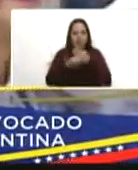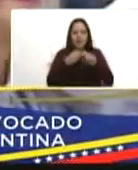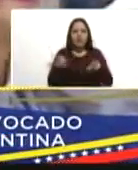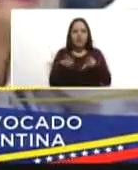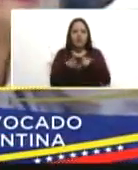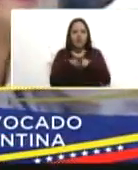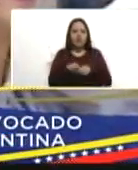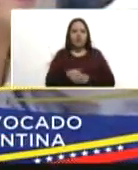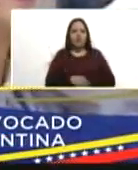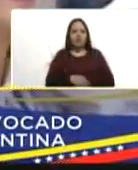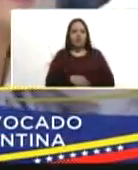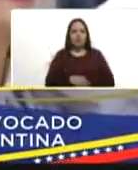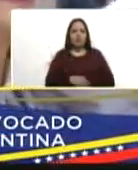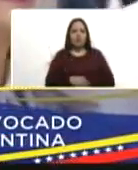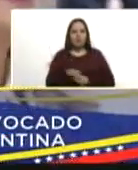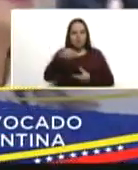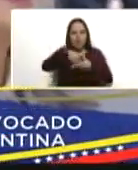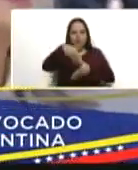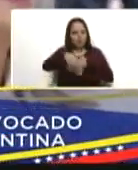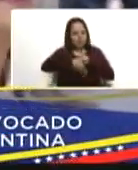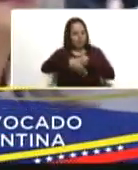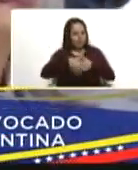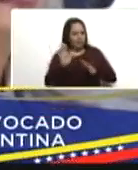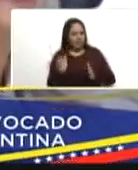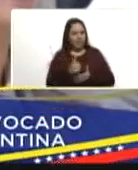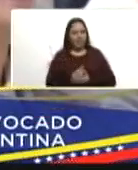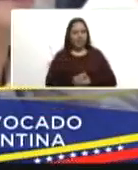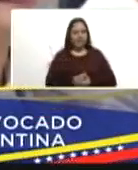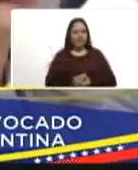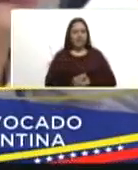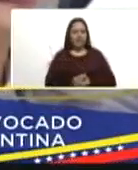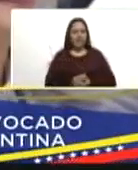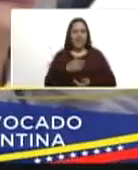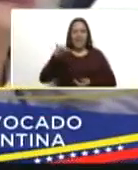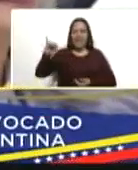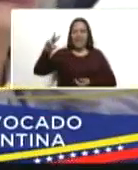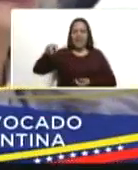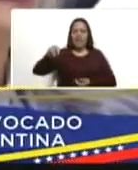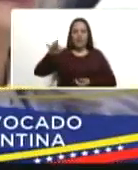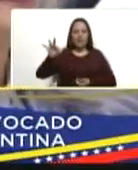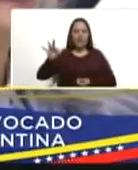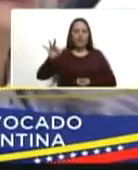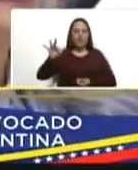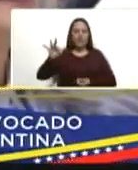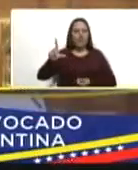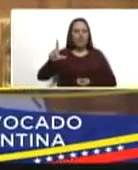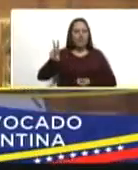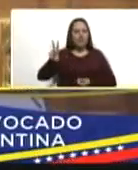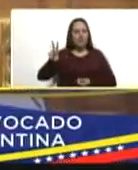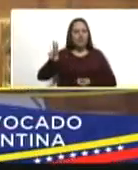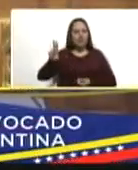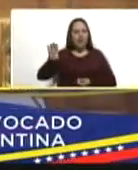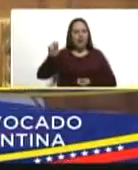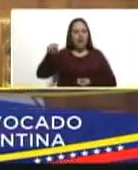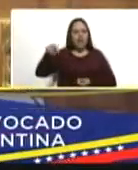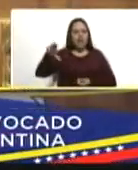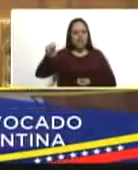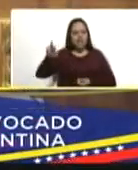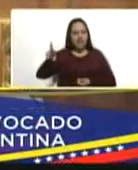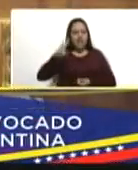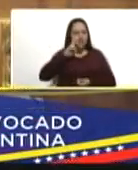como influencer el influencer vieron la historia del del nombre de